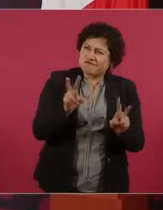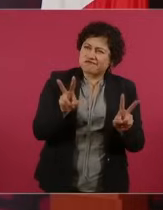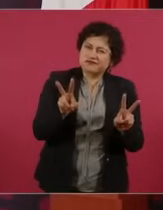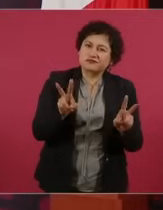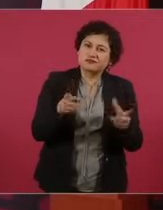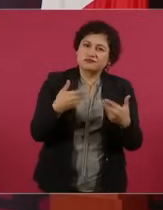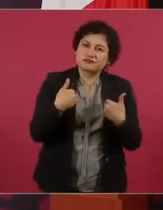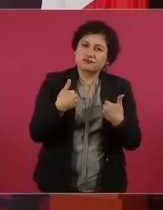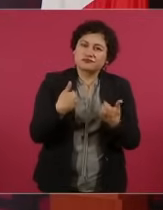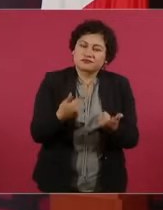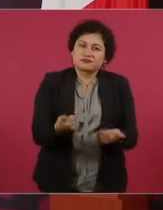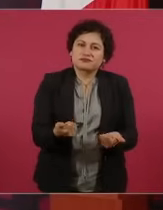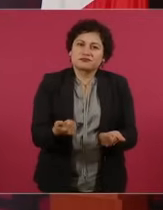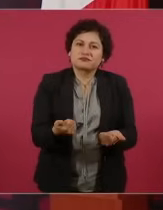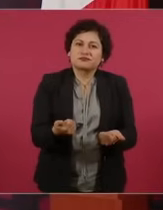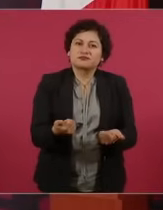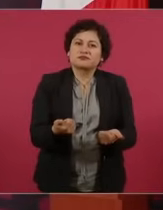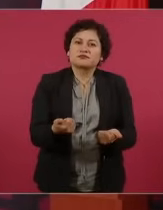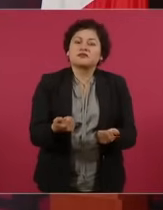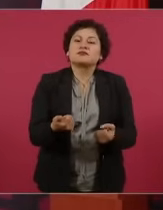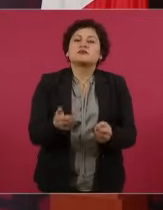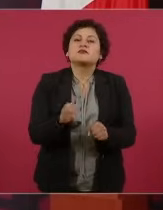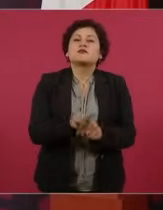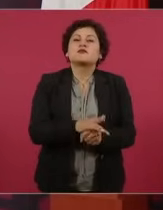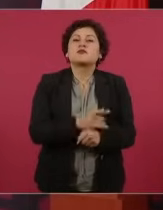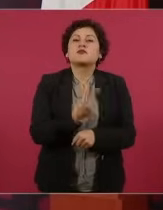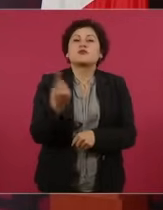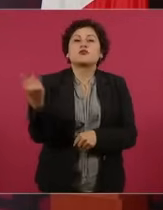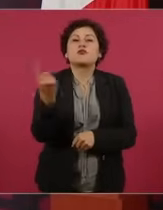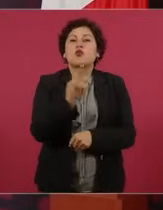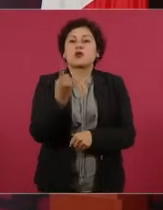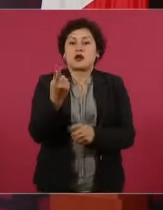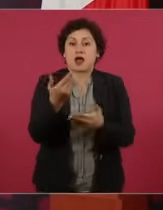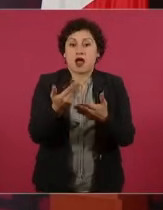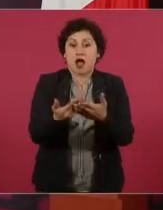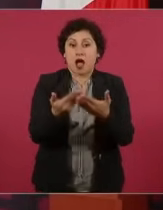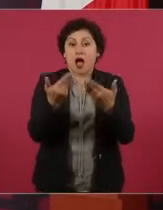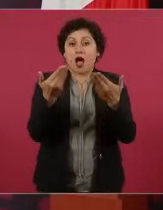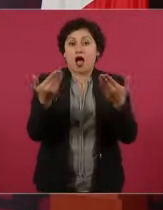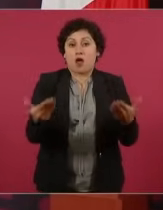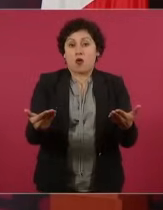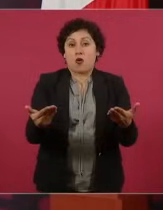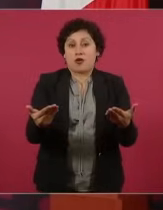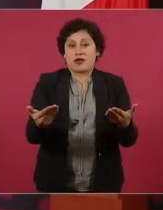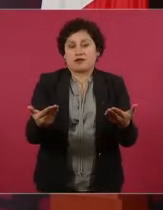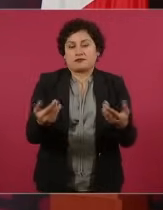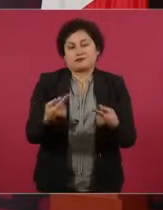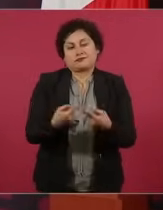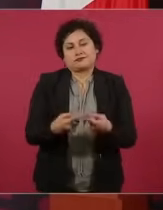porque ya no es el tiempo de antes.